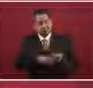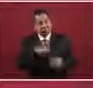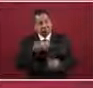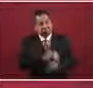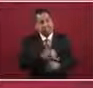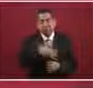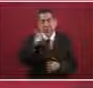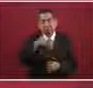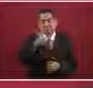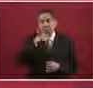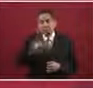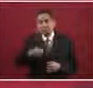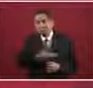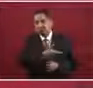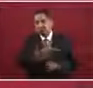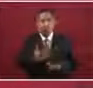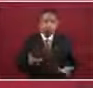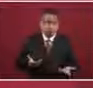y corrupción.